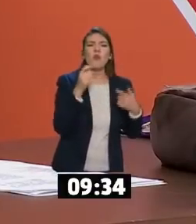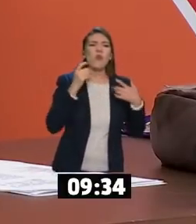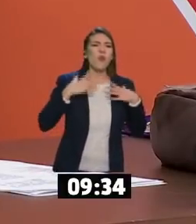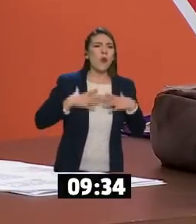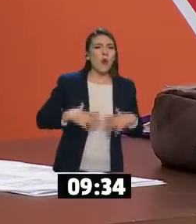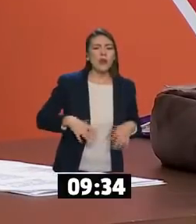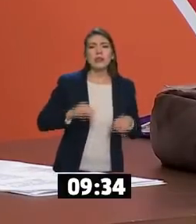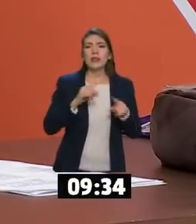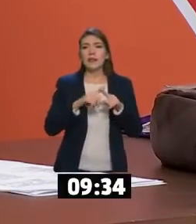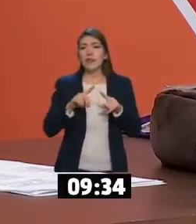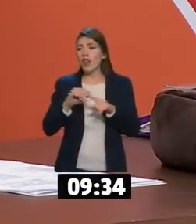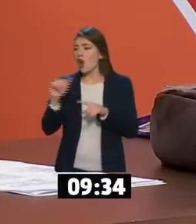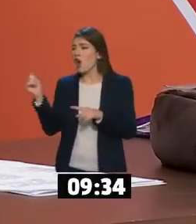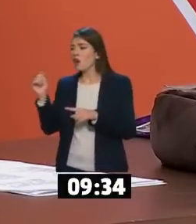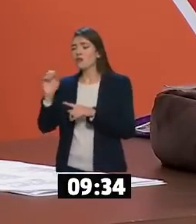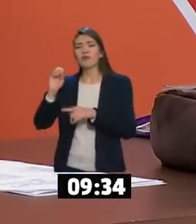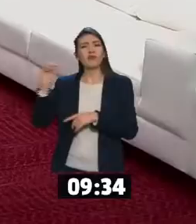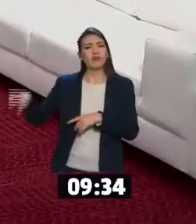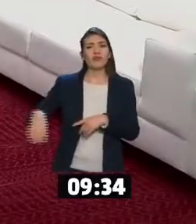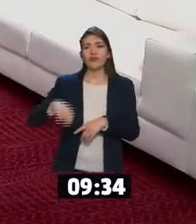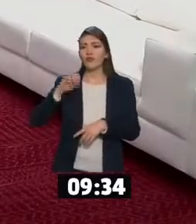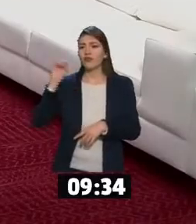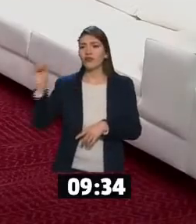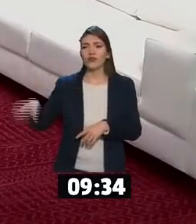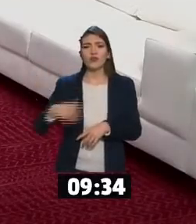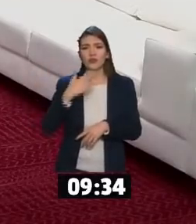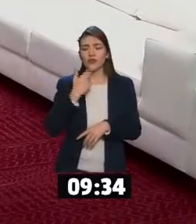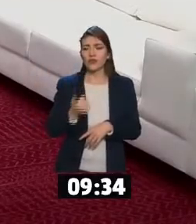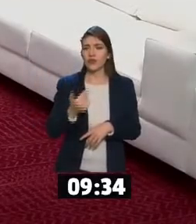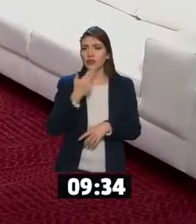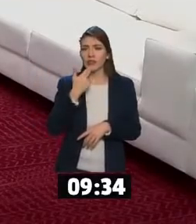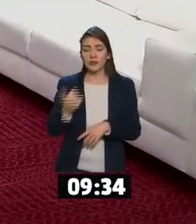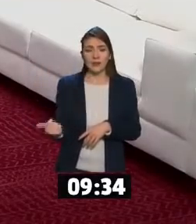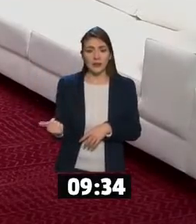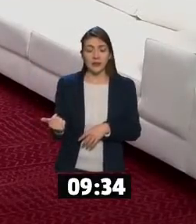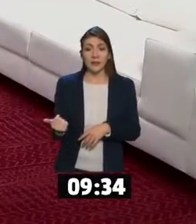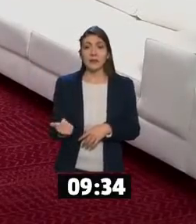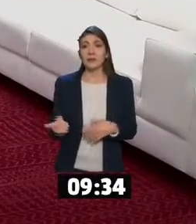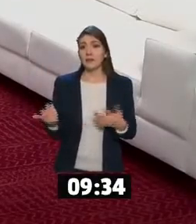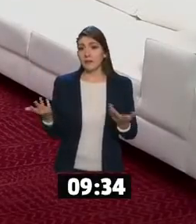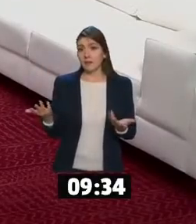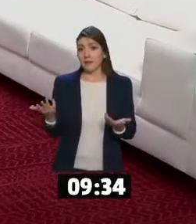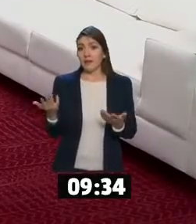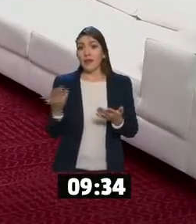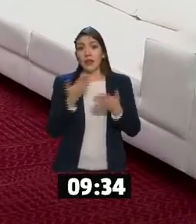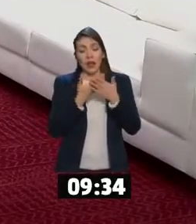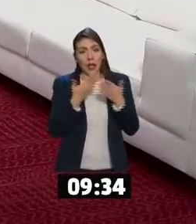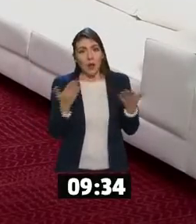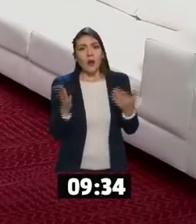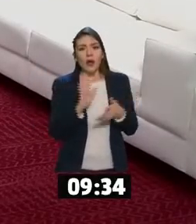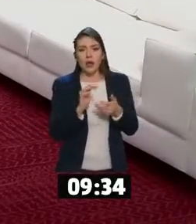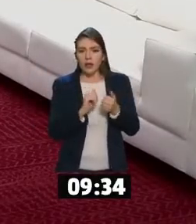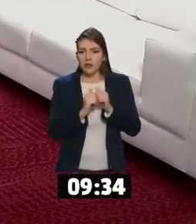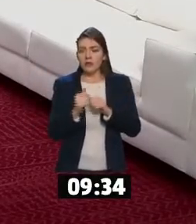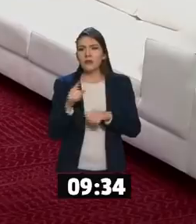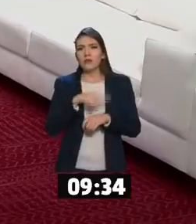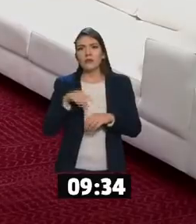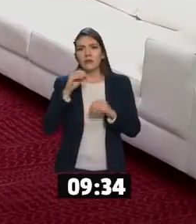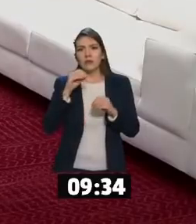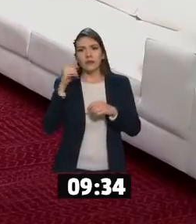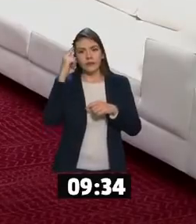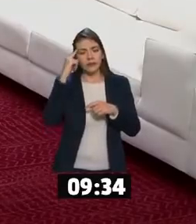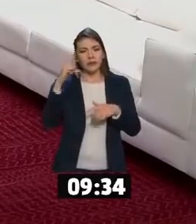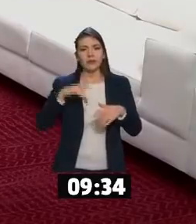desechar lo que sigue, y lo que sigue, y lo que sigue. Oye, afortunadamente ahora están haciendo conciencia y muchas nenis